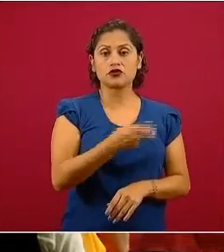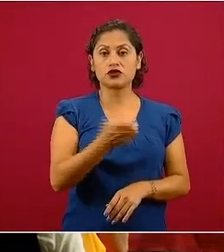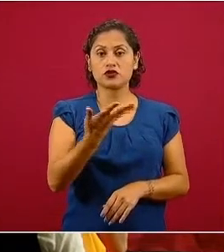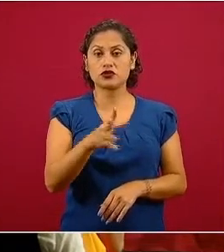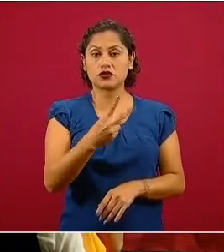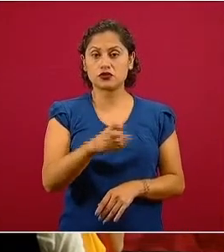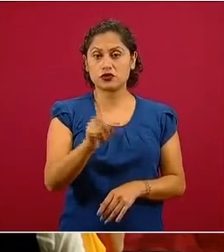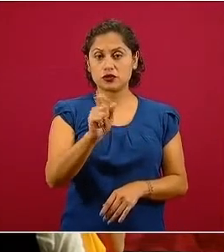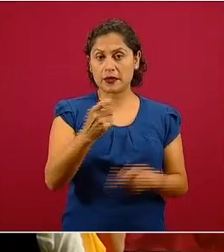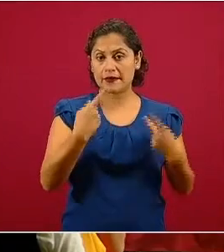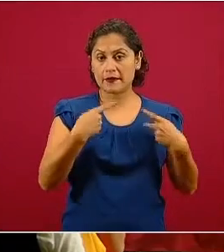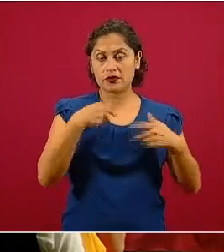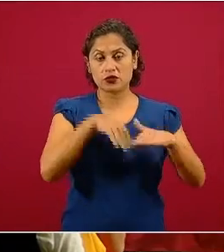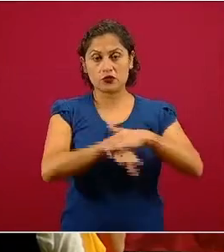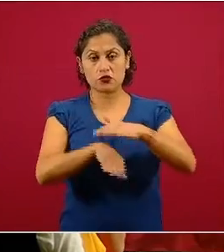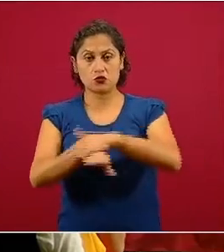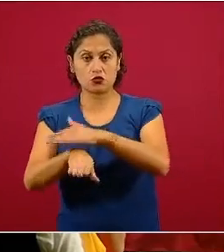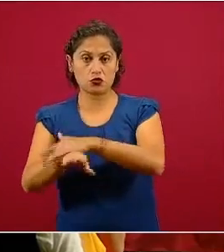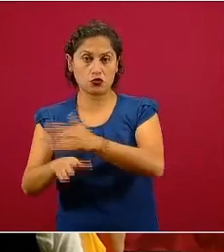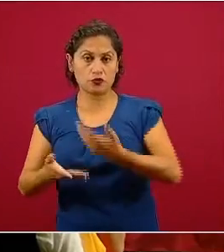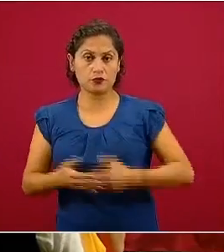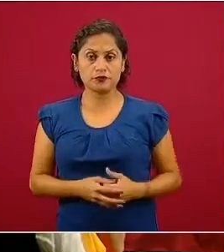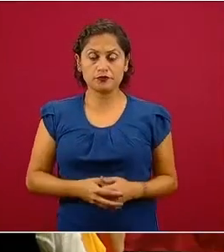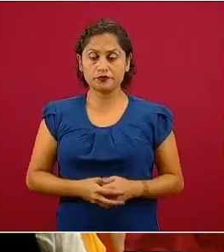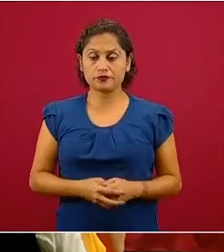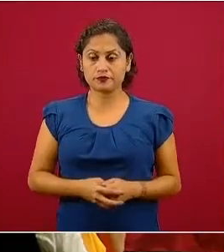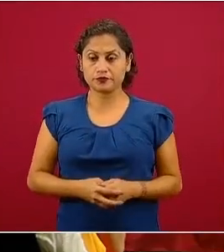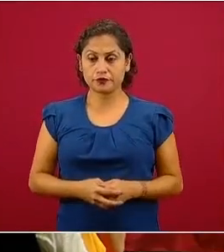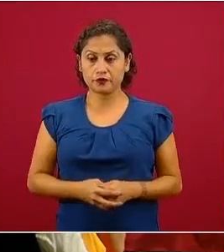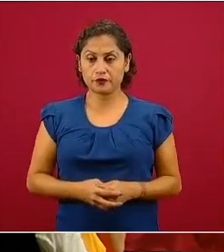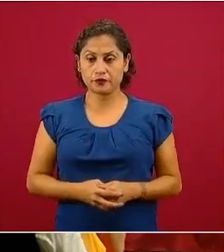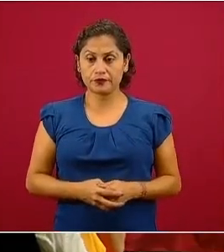personas hospitalizadas en todo el estado. Veamos la siguiente.